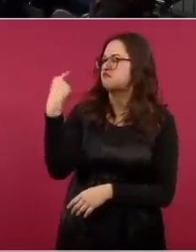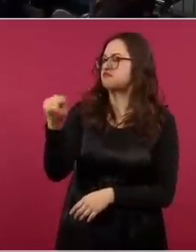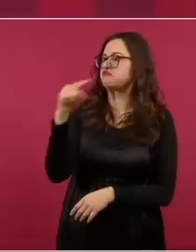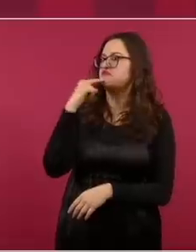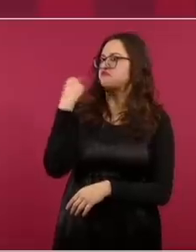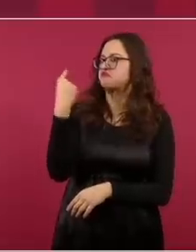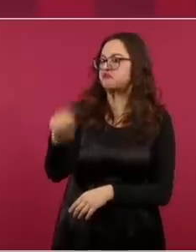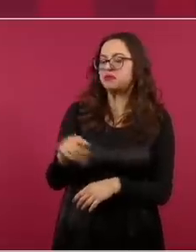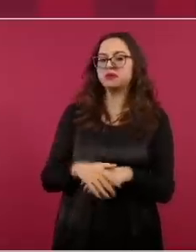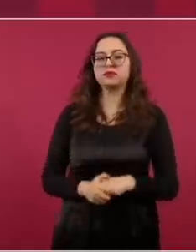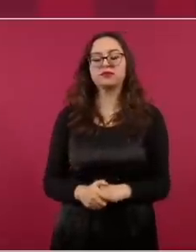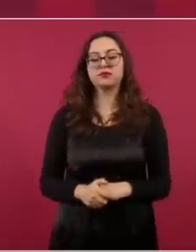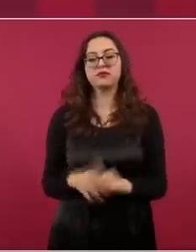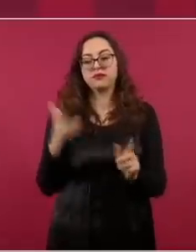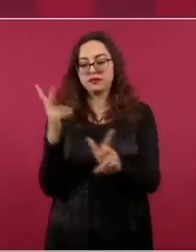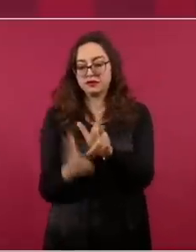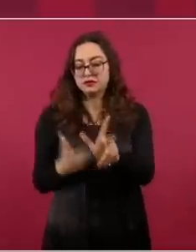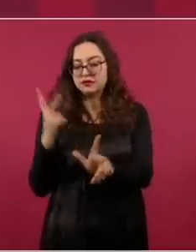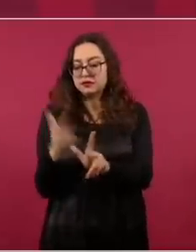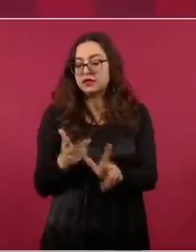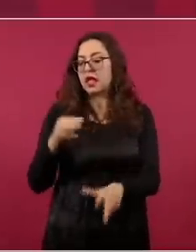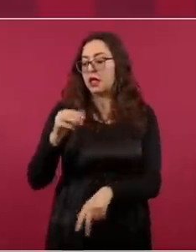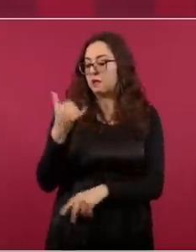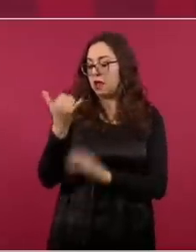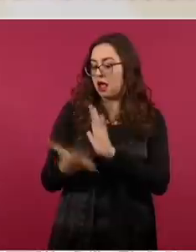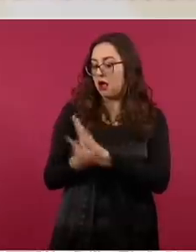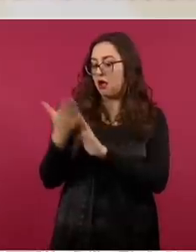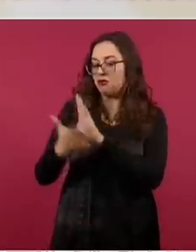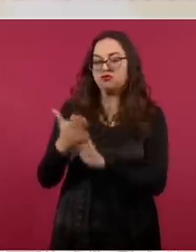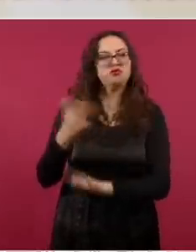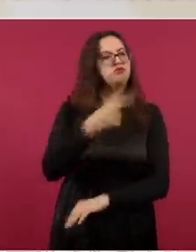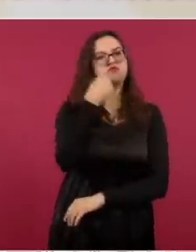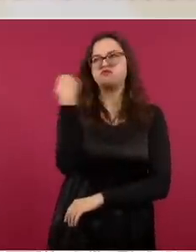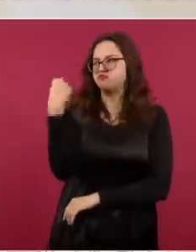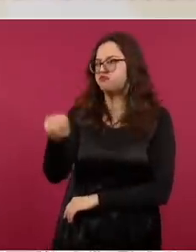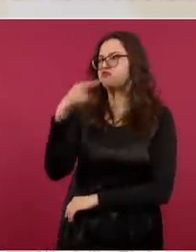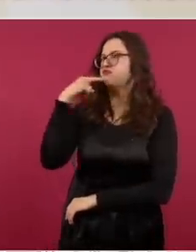y se va a construir el tren Maya y amparos